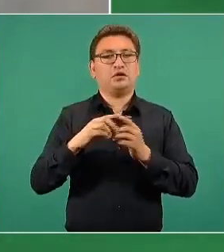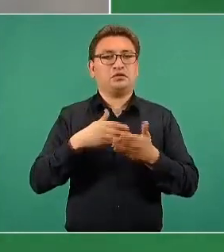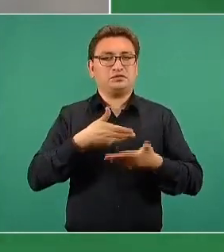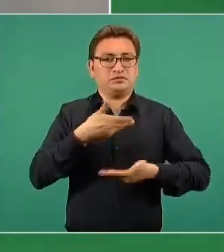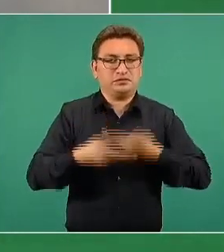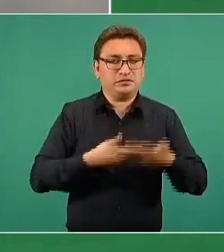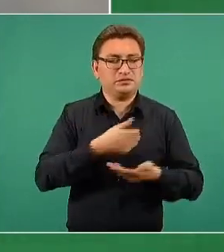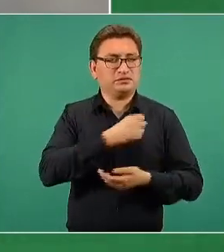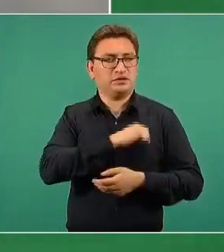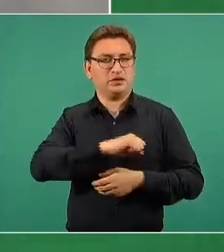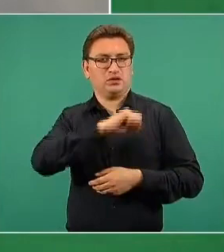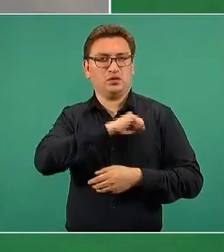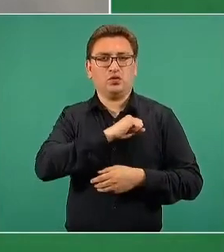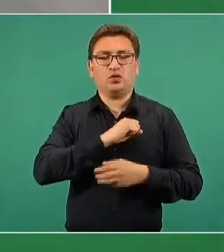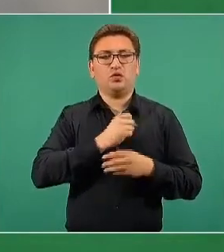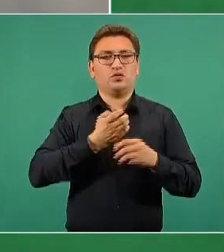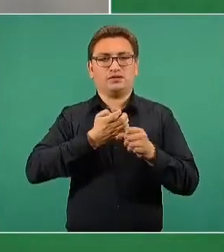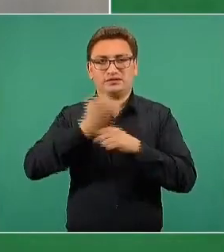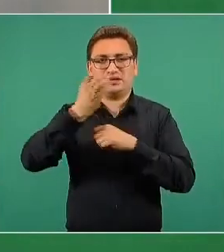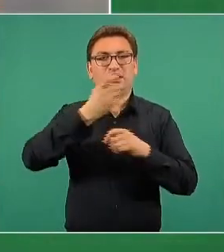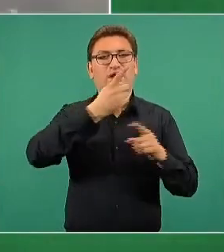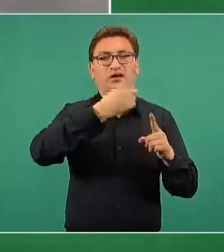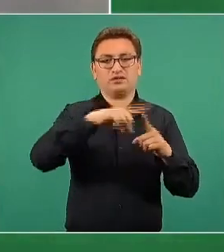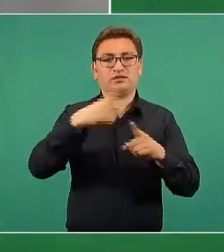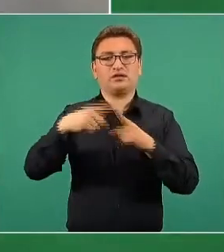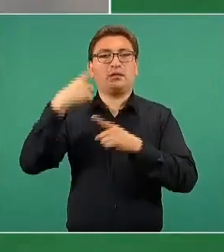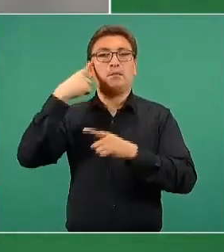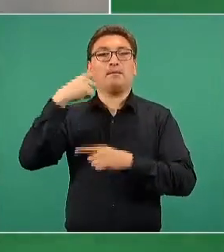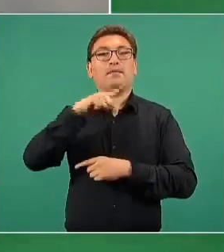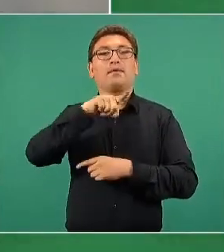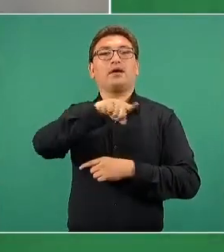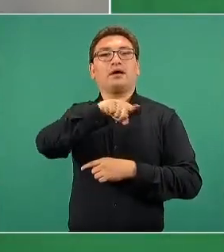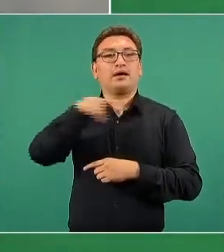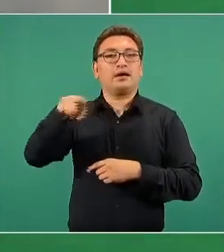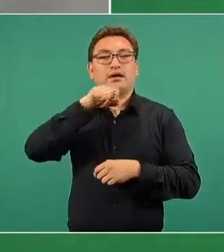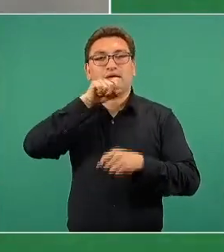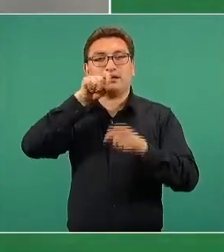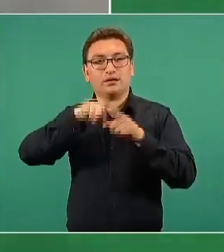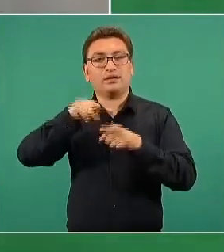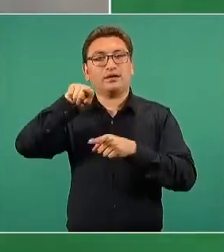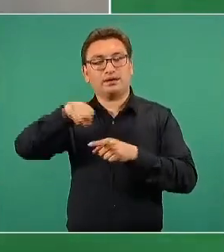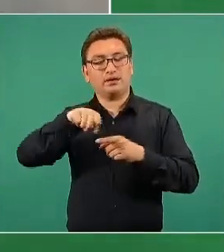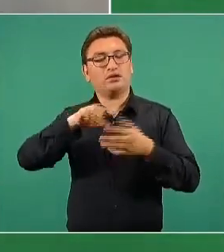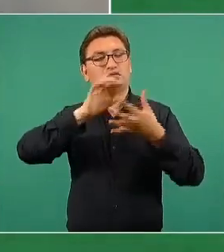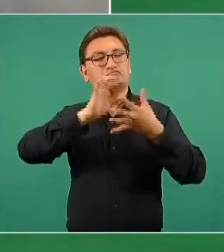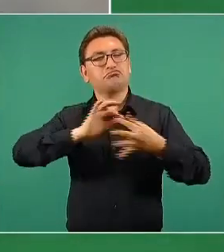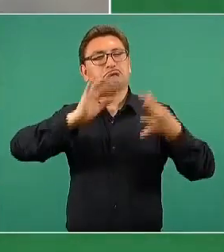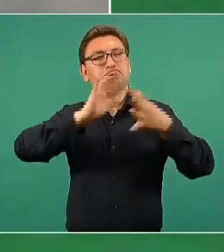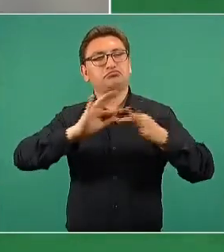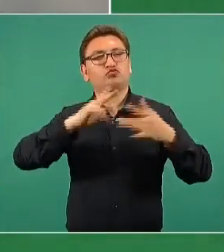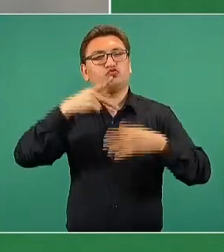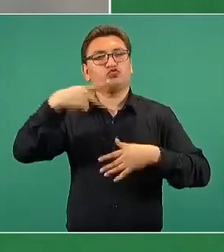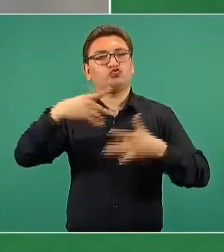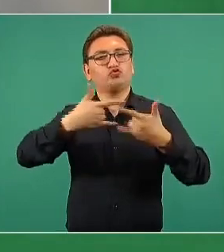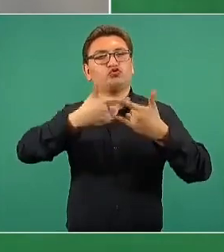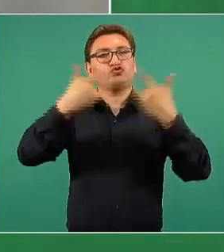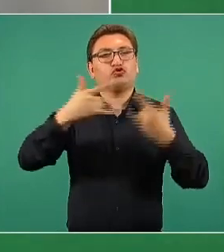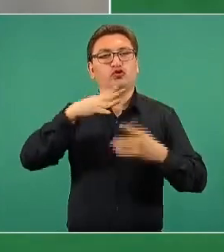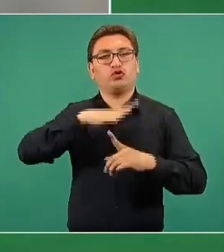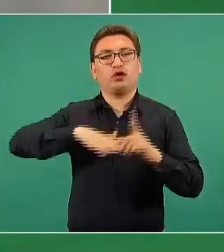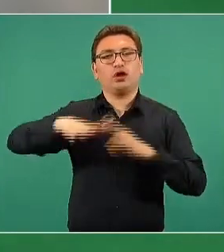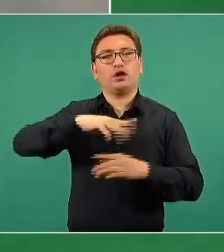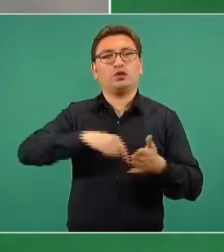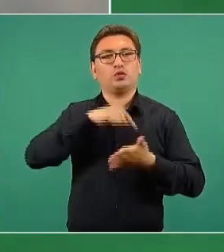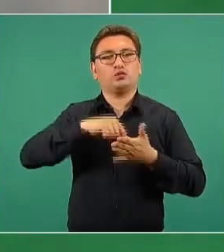servicios de salud de los estados para que sean ellas mismas las que compartan la experiencia local. Como